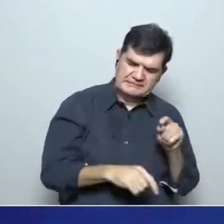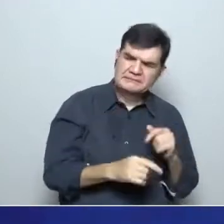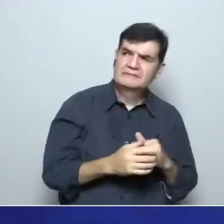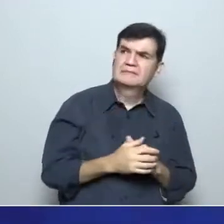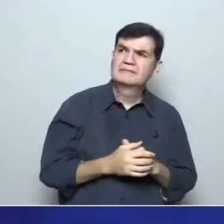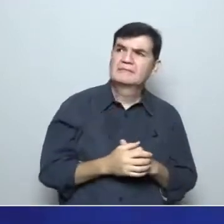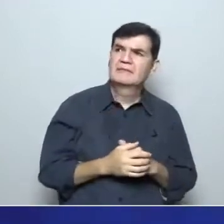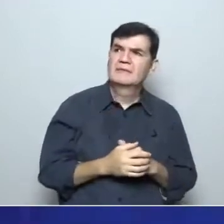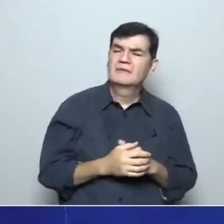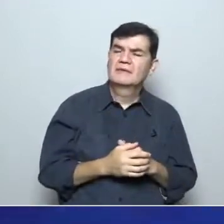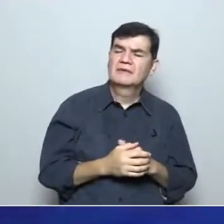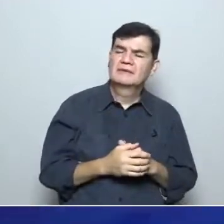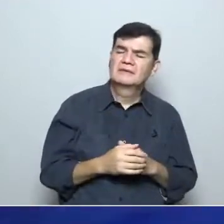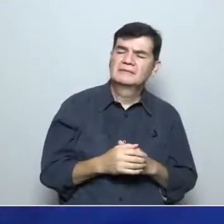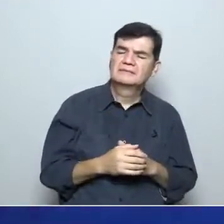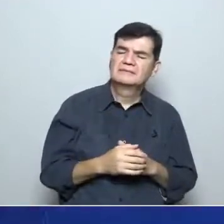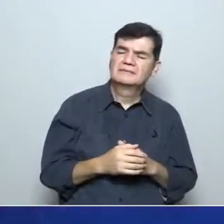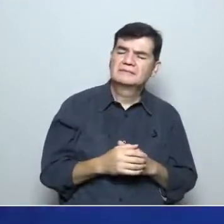Salvador,